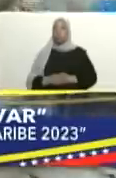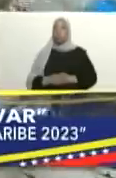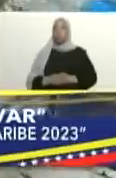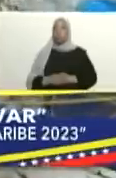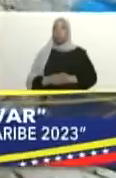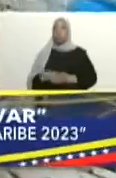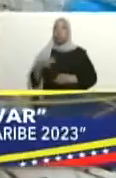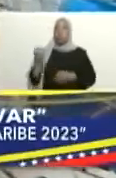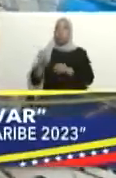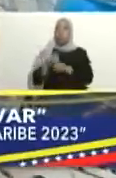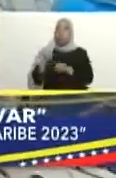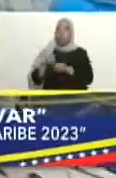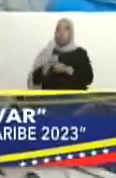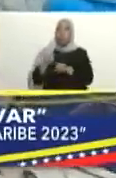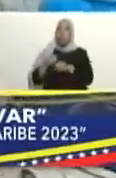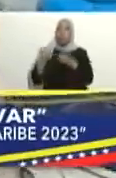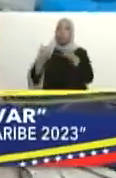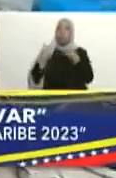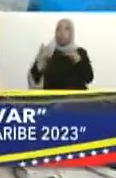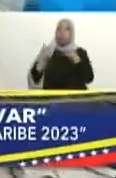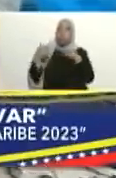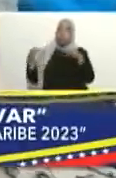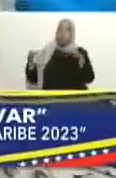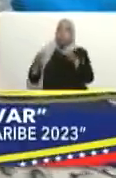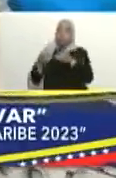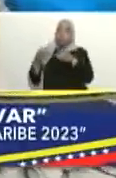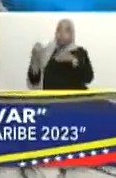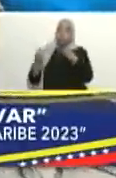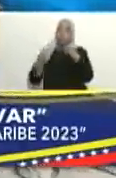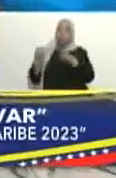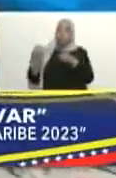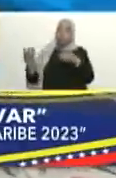la disciplina y la capacidad de trabajo en equipo.